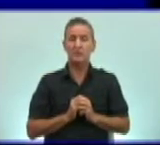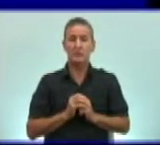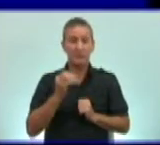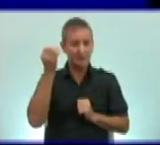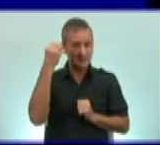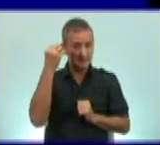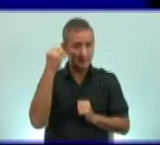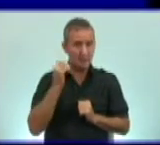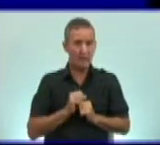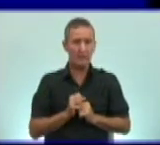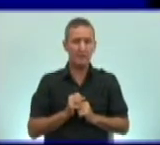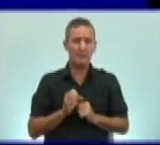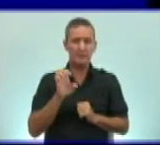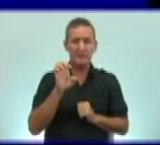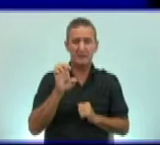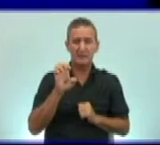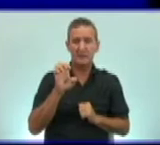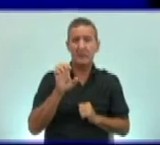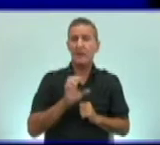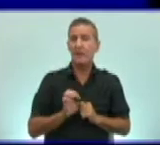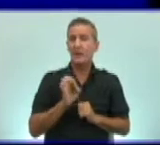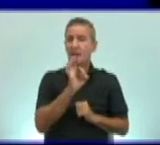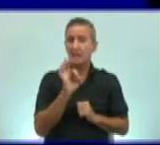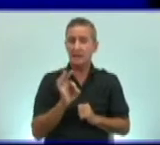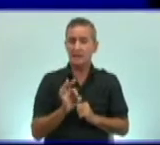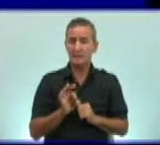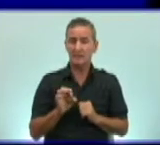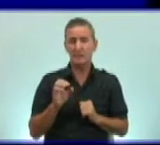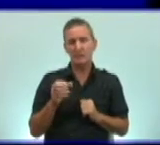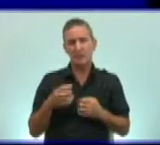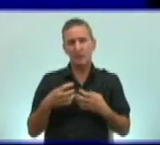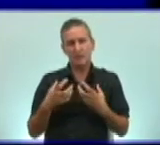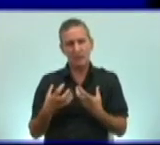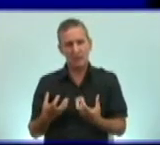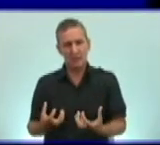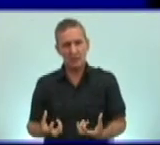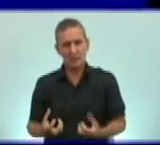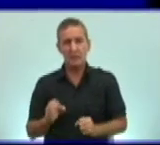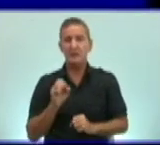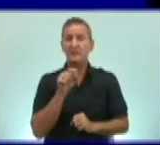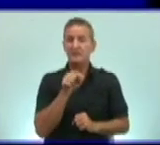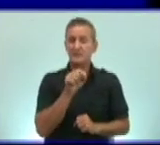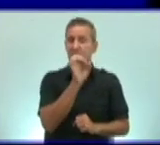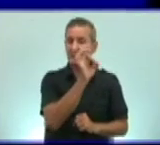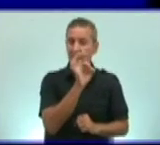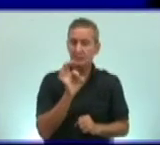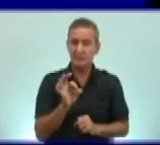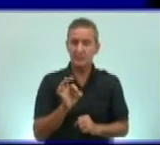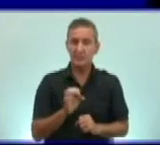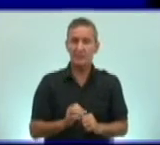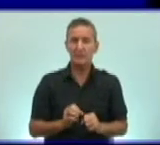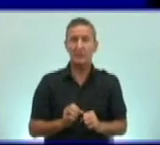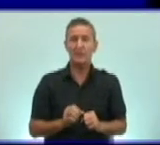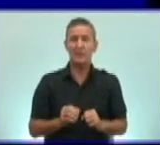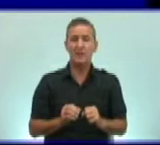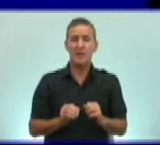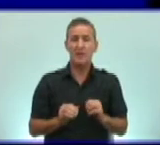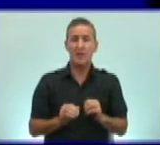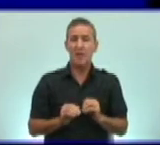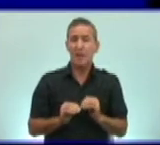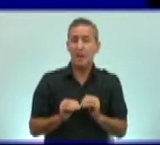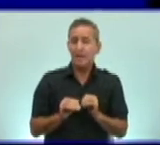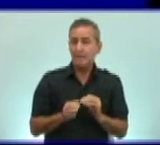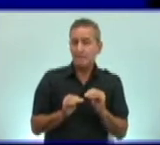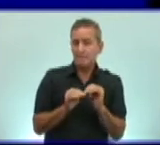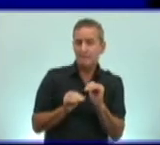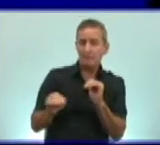electrolito débil. Y si ese tanto por ciento es mayor o igual que 30, entonces el electrolito